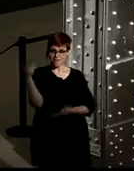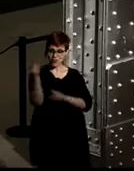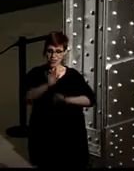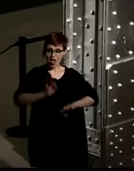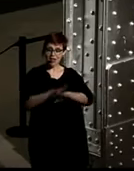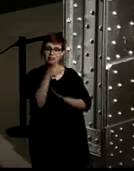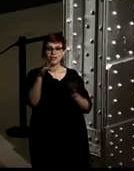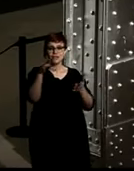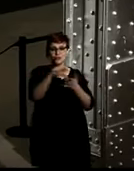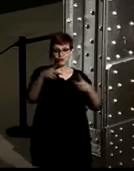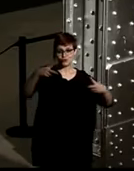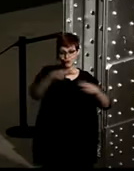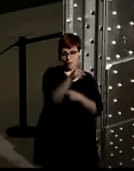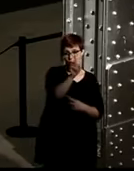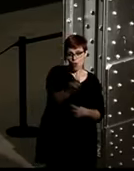1, secuencia 1,